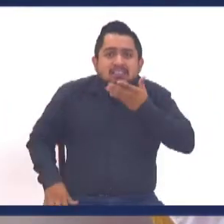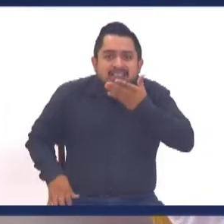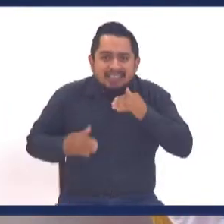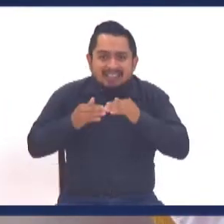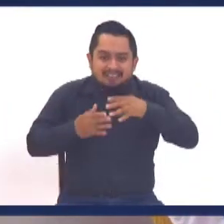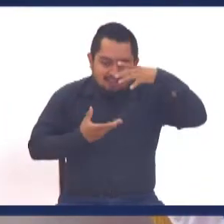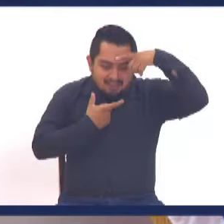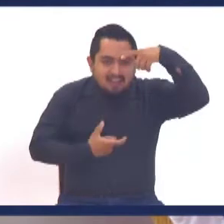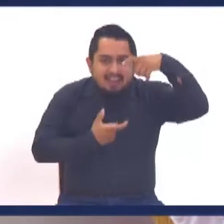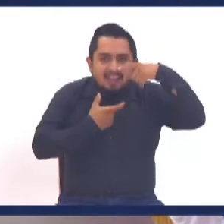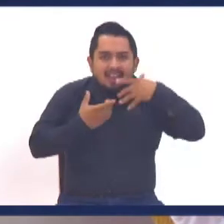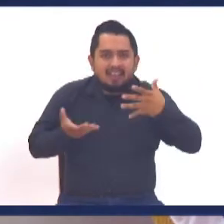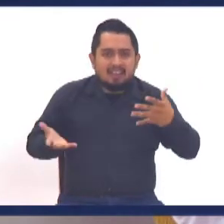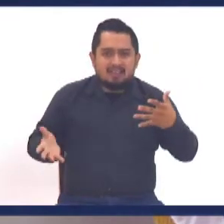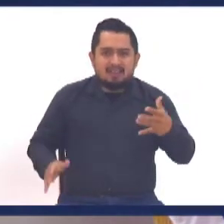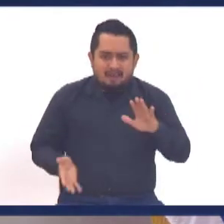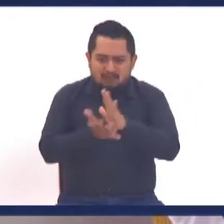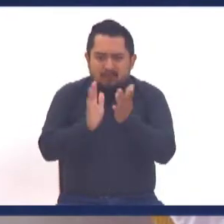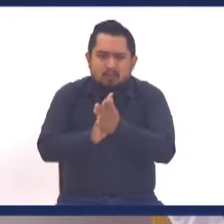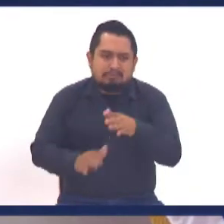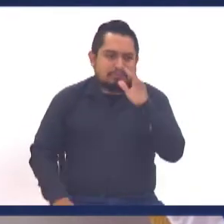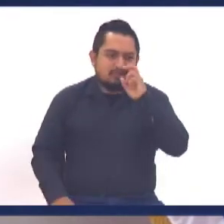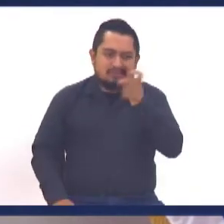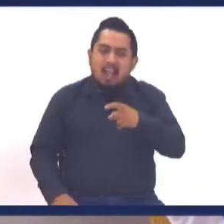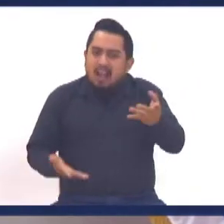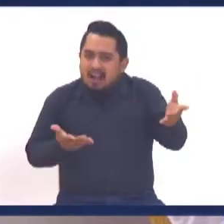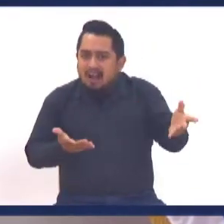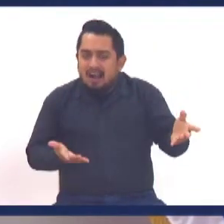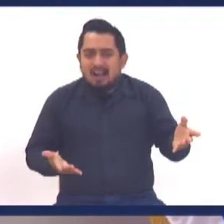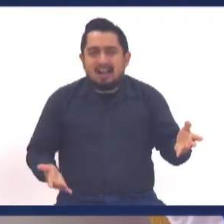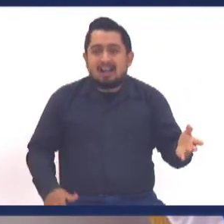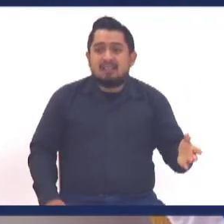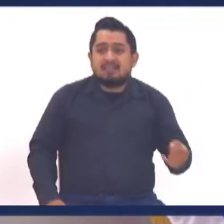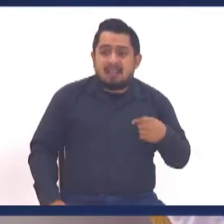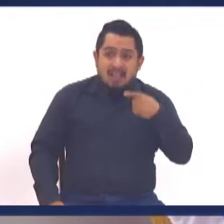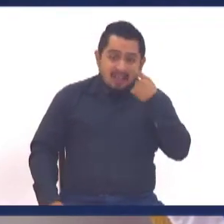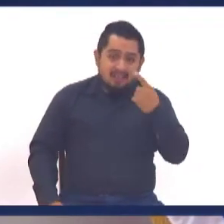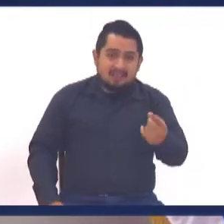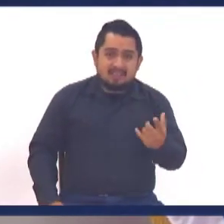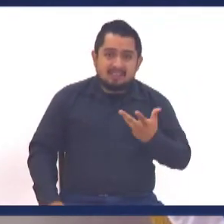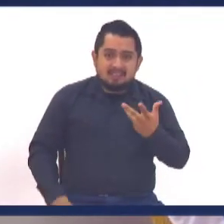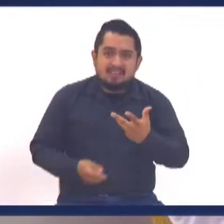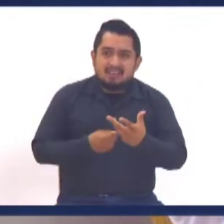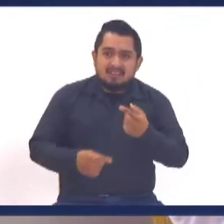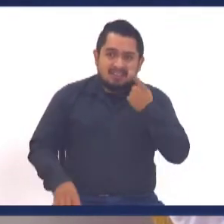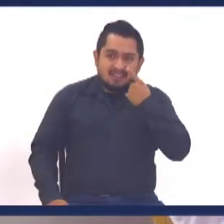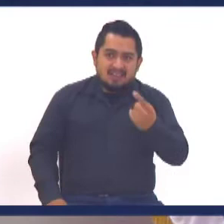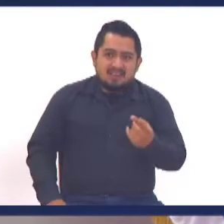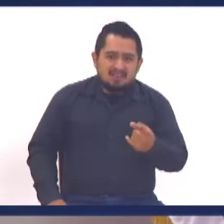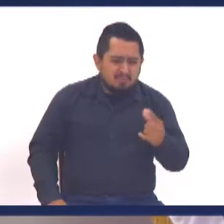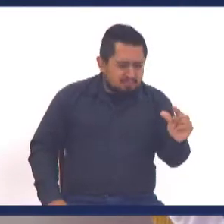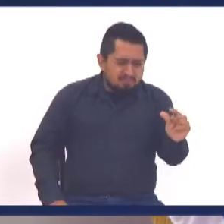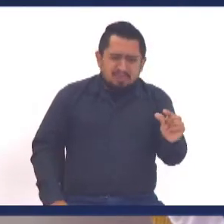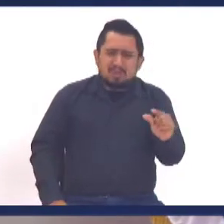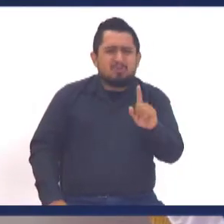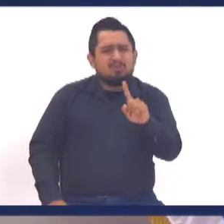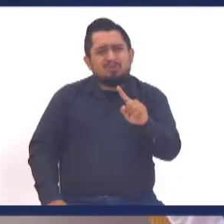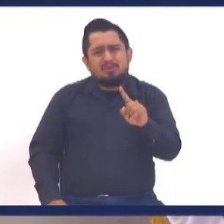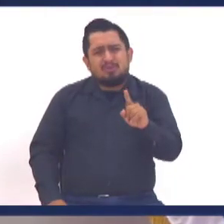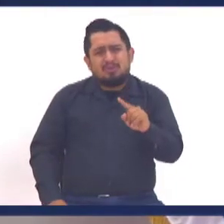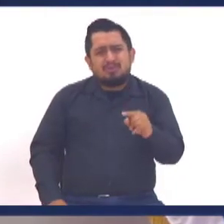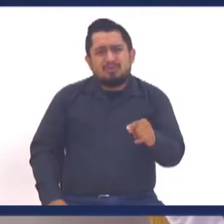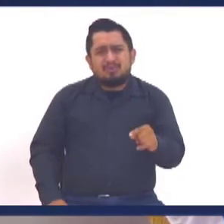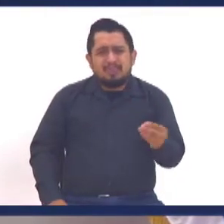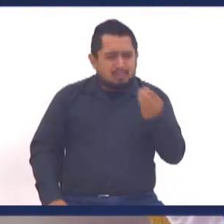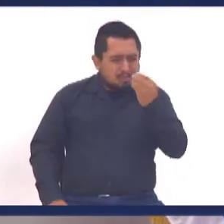pelos que ve aquí abajo sino no son cúpulas entonces cuando yo veo las cosas que dice y le voy a dar un poco a mi poquito no me gusta a mí